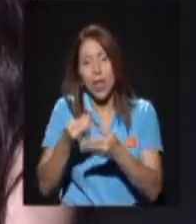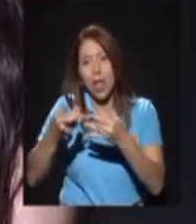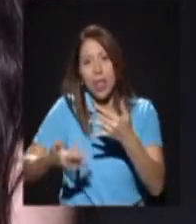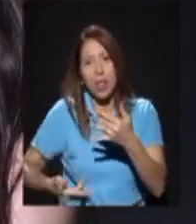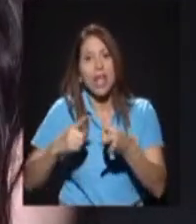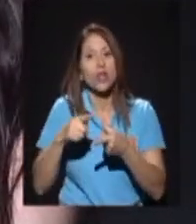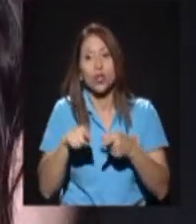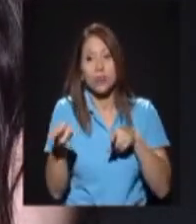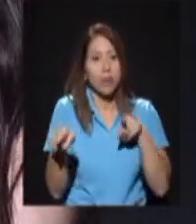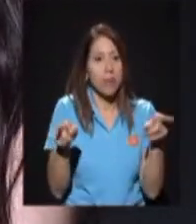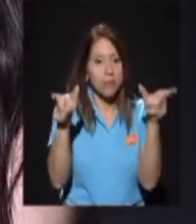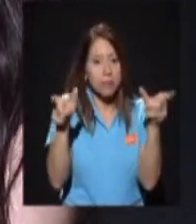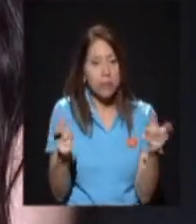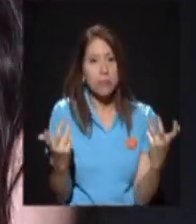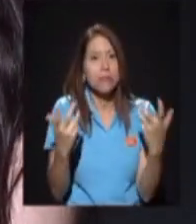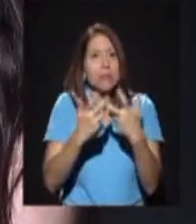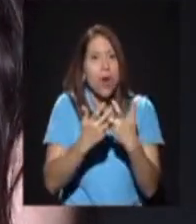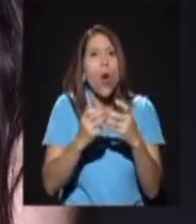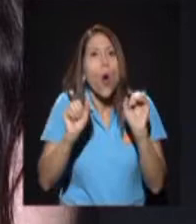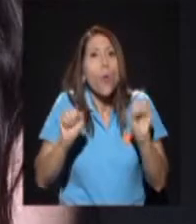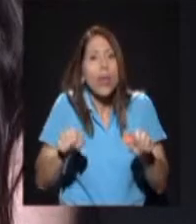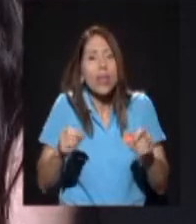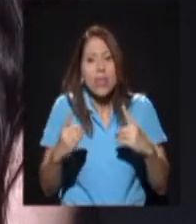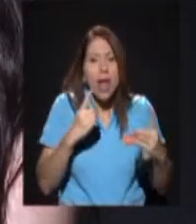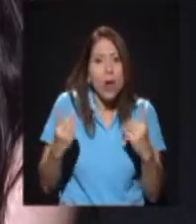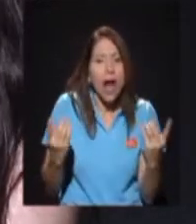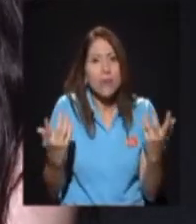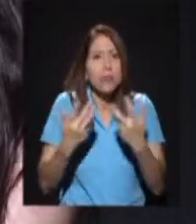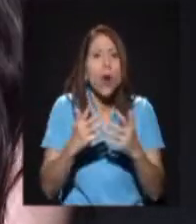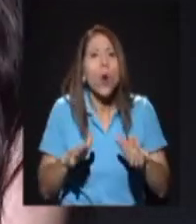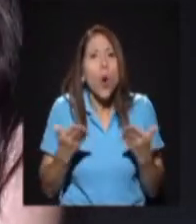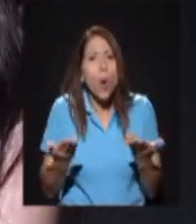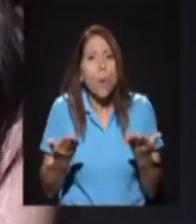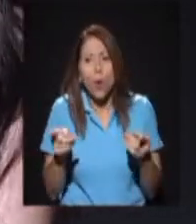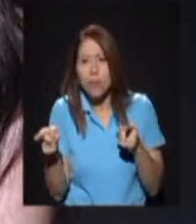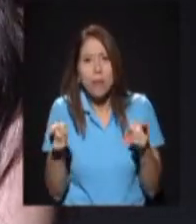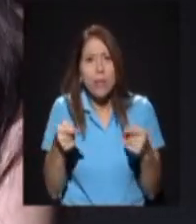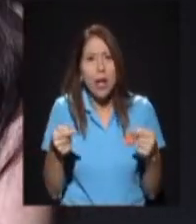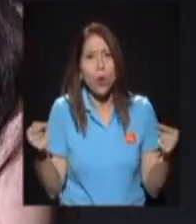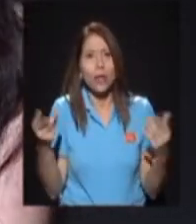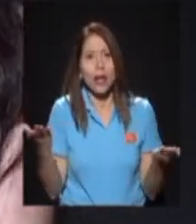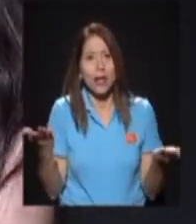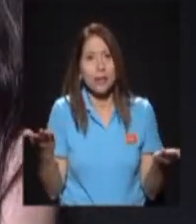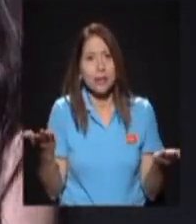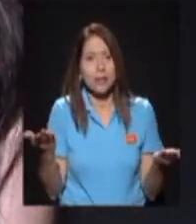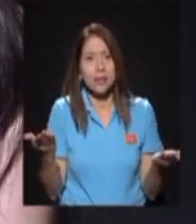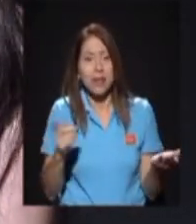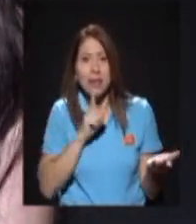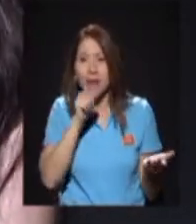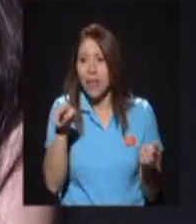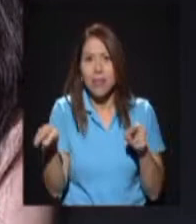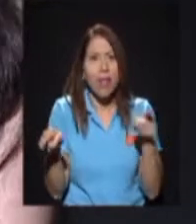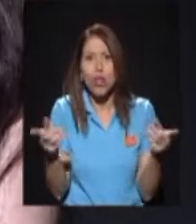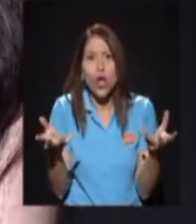¿cómo se puede poner a dialogar esas dos posiciones tan contrarias? Y que se niegan en realidad a sentarse y a